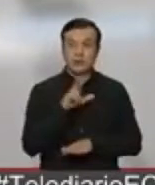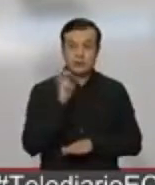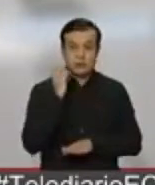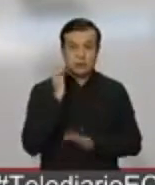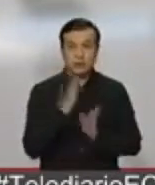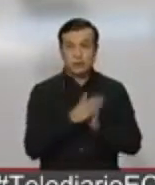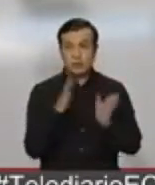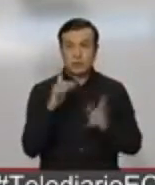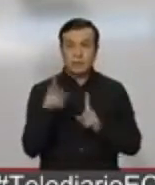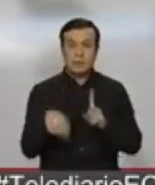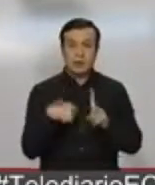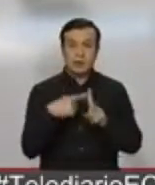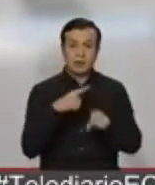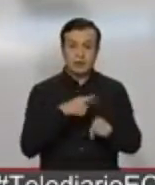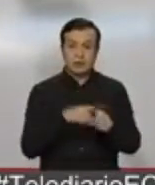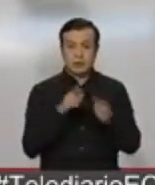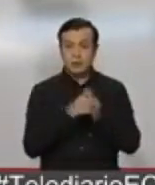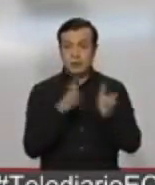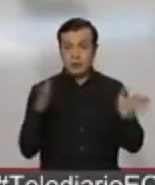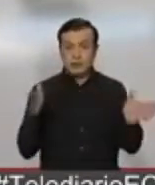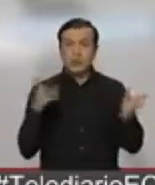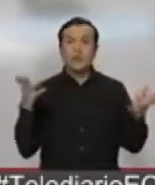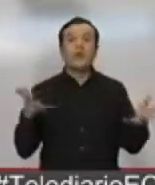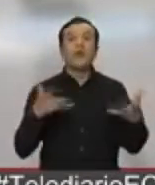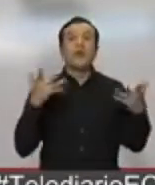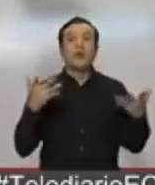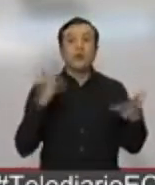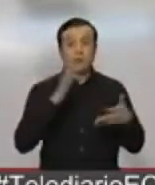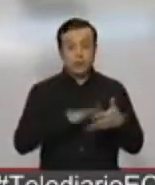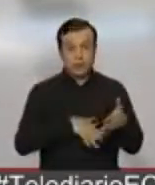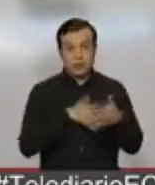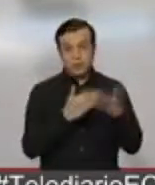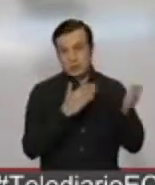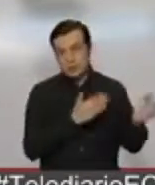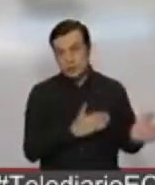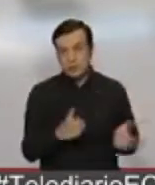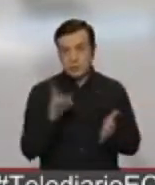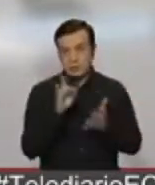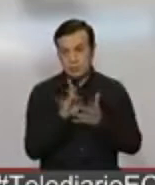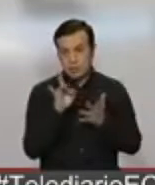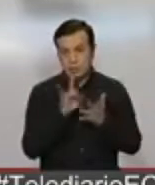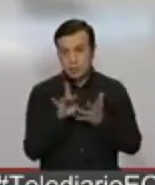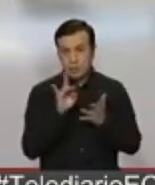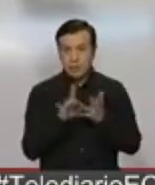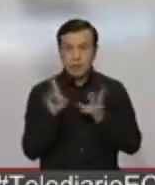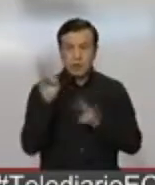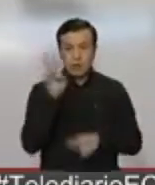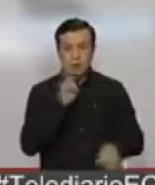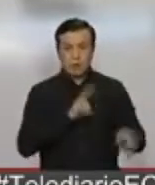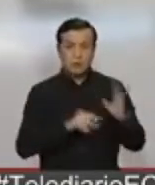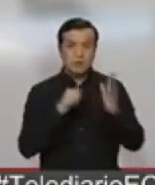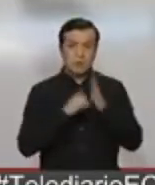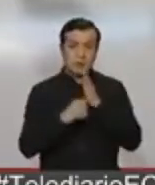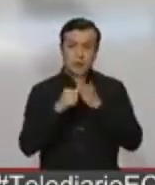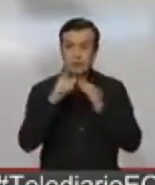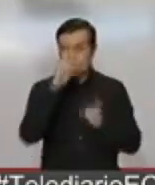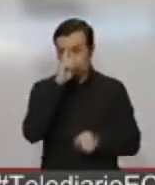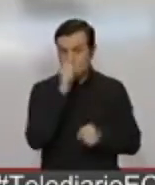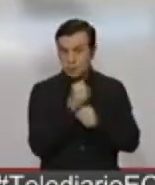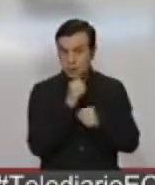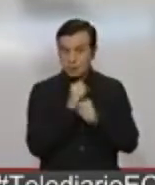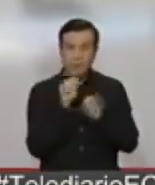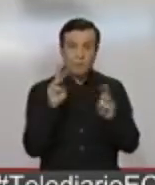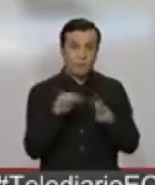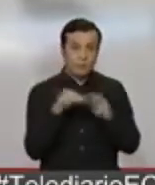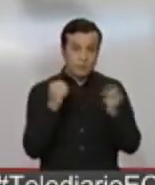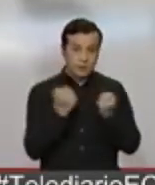más de plazo estamos en el proceso de racionalización del talento humano a través de una evaluación que el ministerio del trabajo y el ministerio de inclusión junto